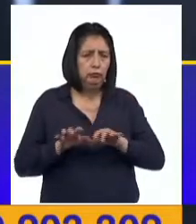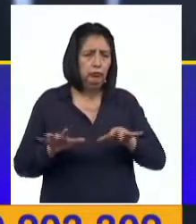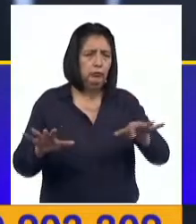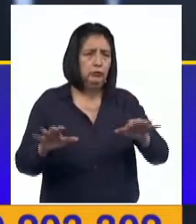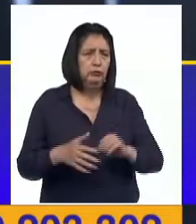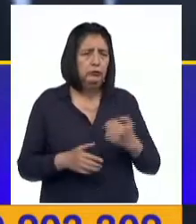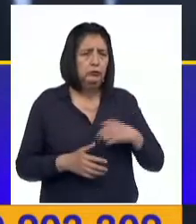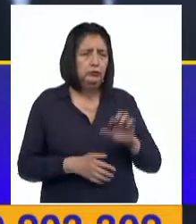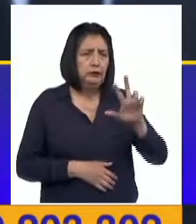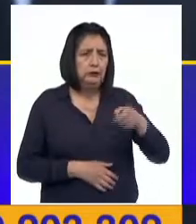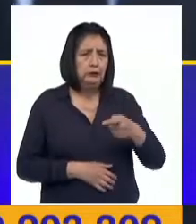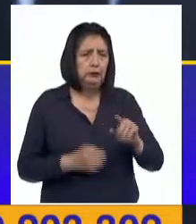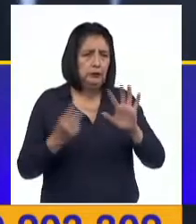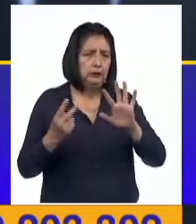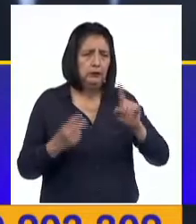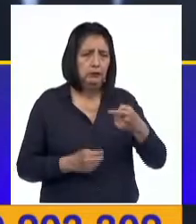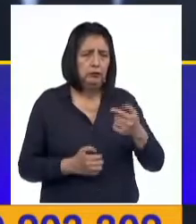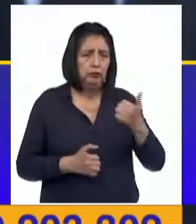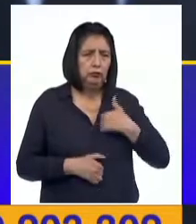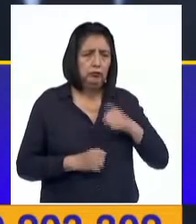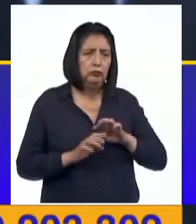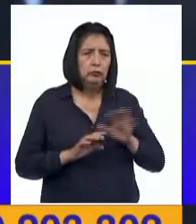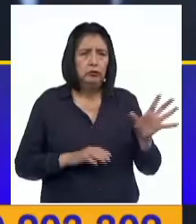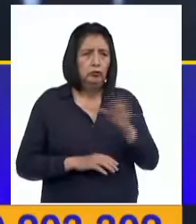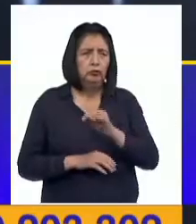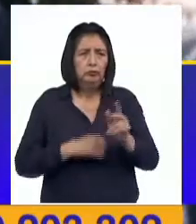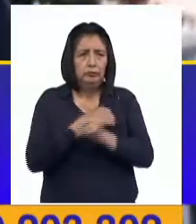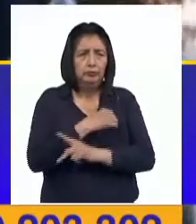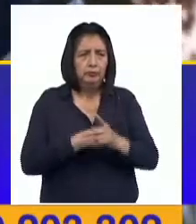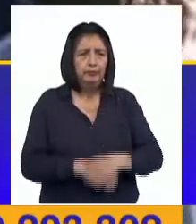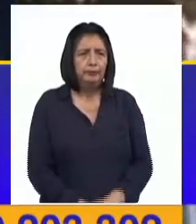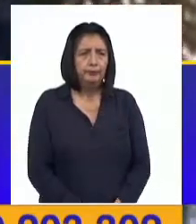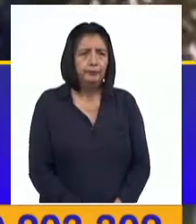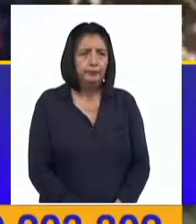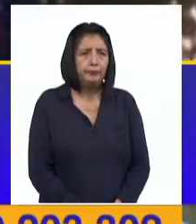pasaremos de 3000 a 7.000 soldados desplegados en todo el país